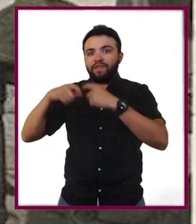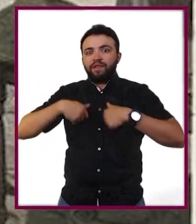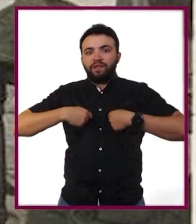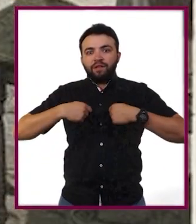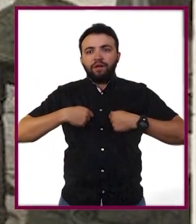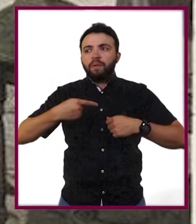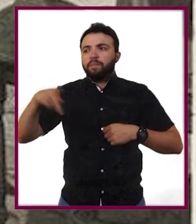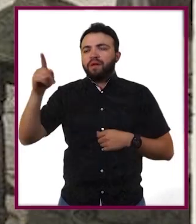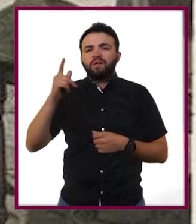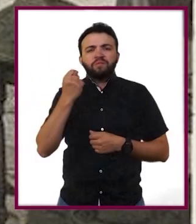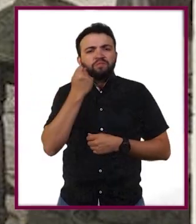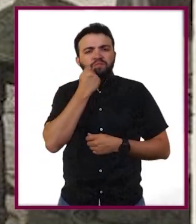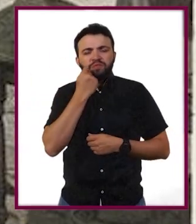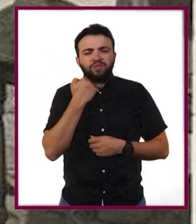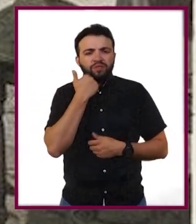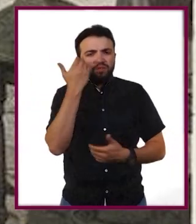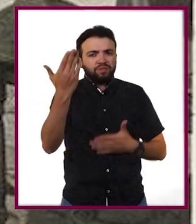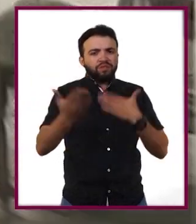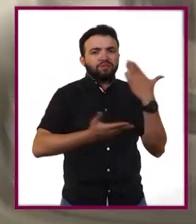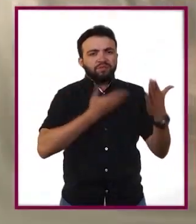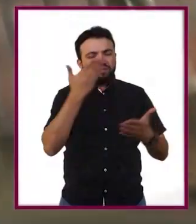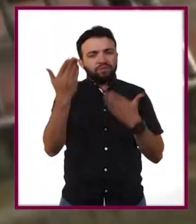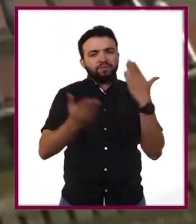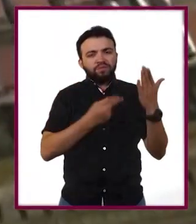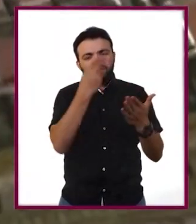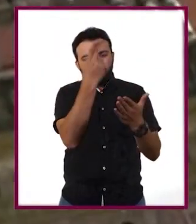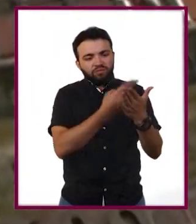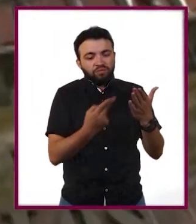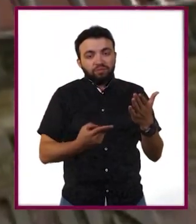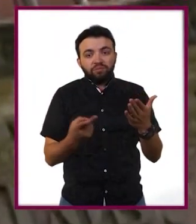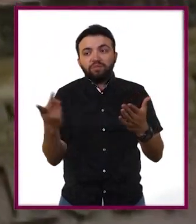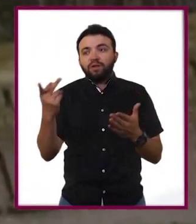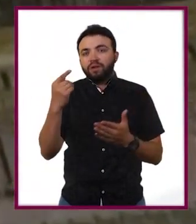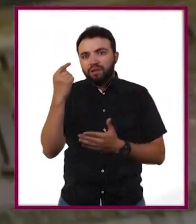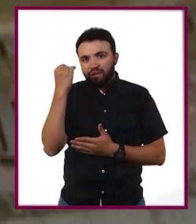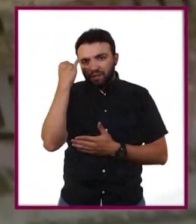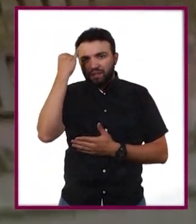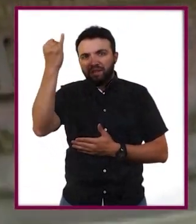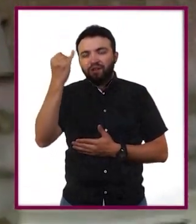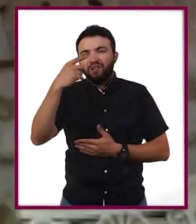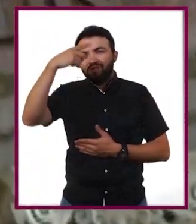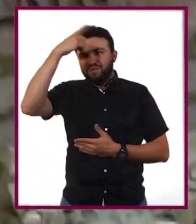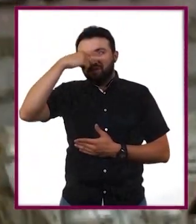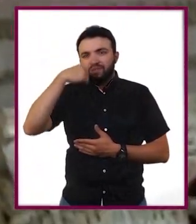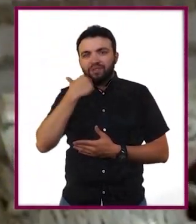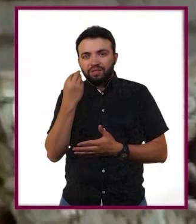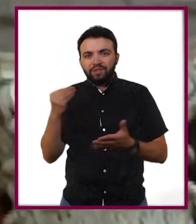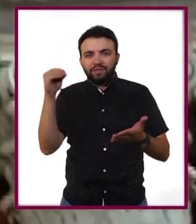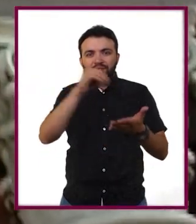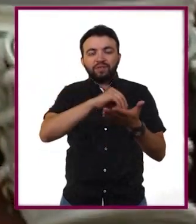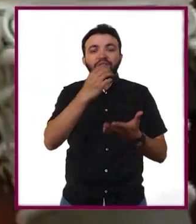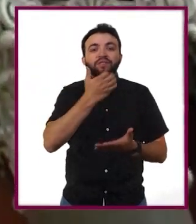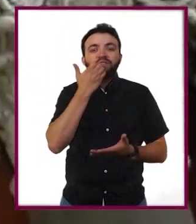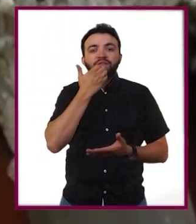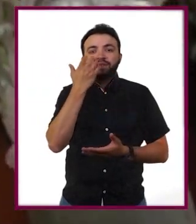estudiara su gran pasión en la vida, el dibujo. Así que decidió inscribirse en horario nocturno en la Escuela de Bellas Artes, en ese entonces